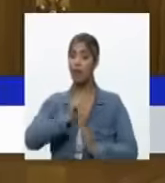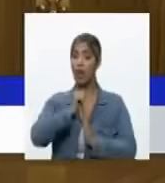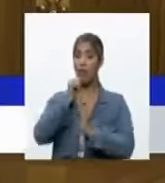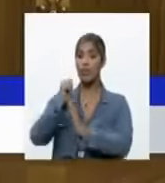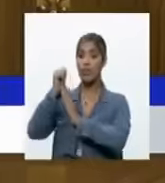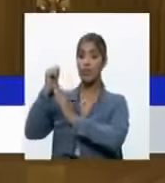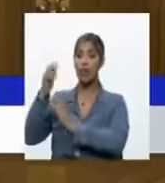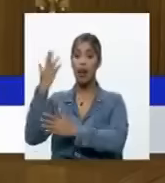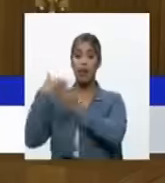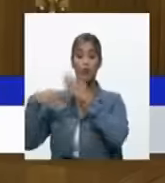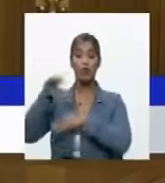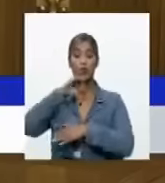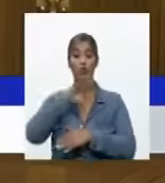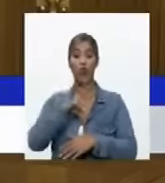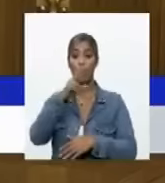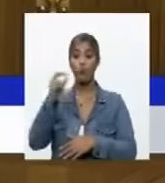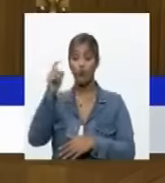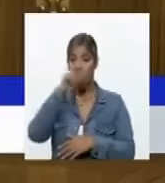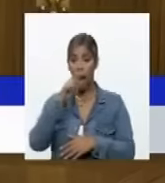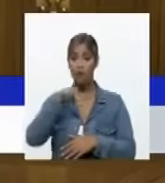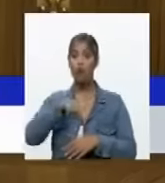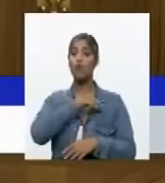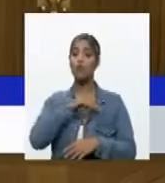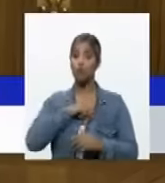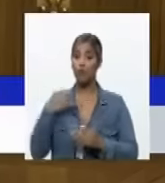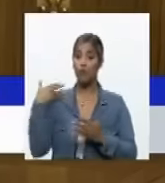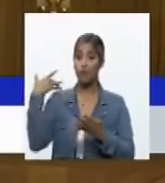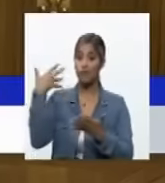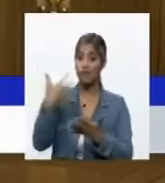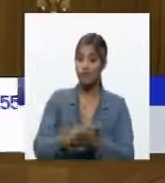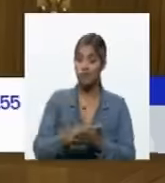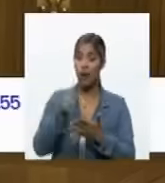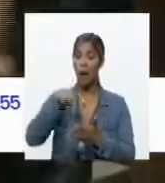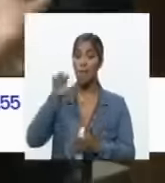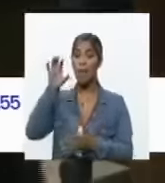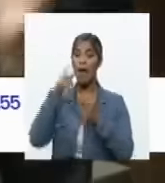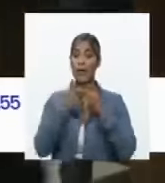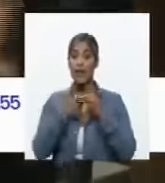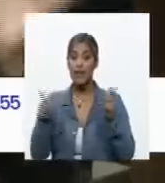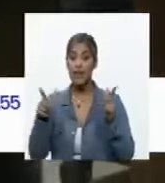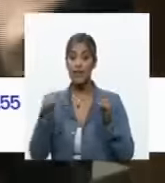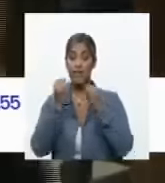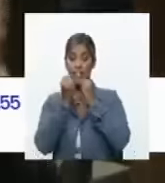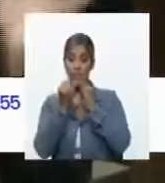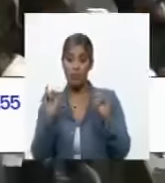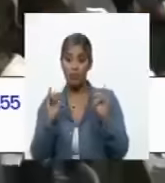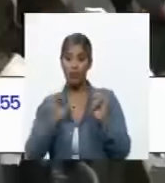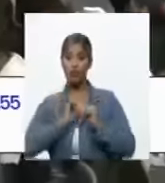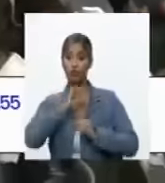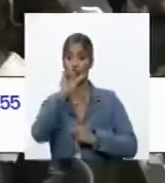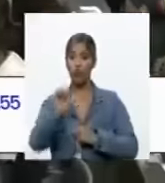de 200 años, nosotros somos una patria libre, independiente, soberana.